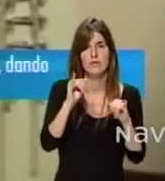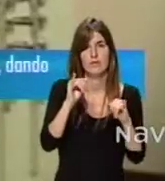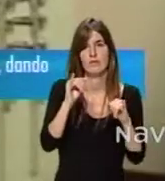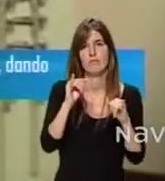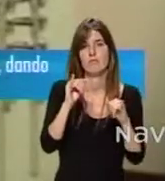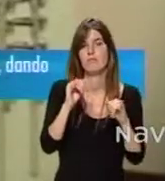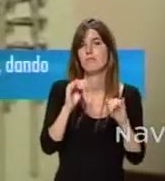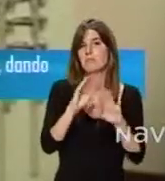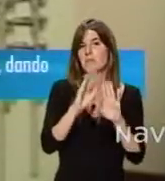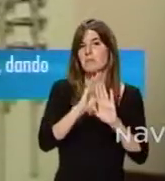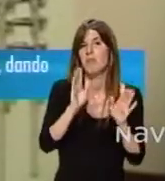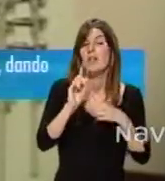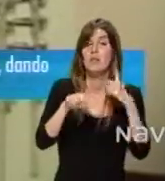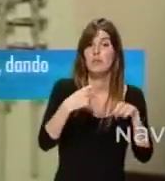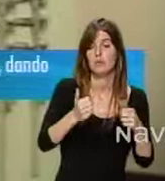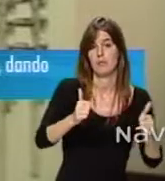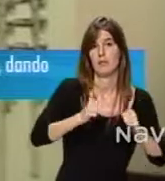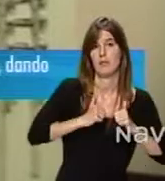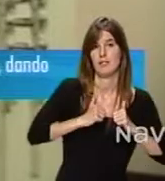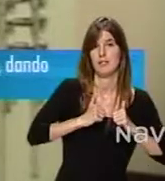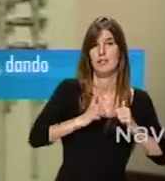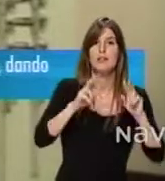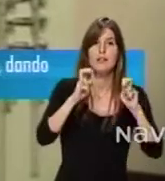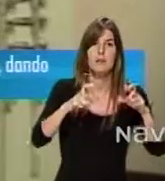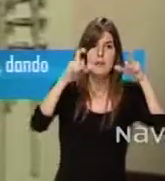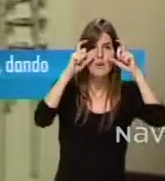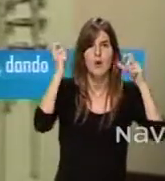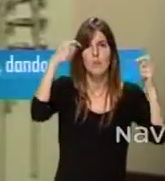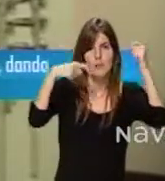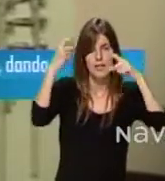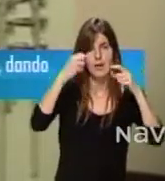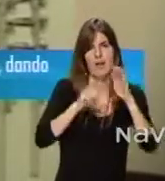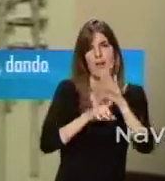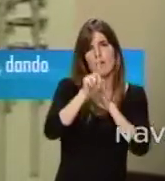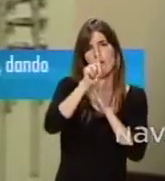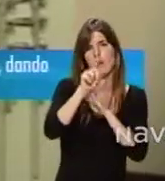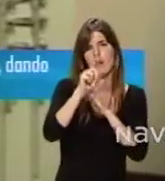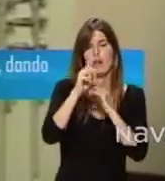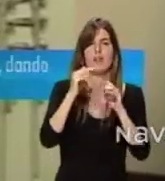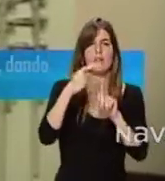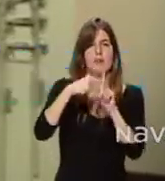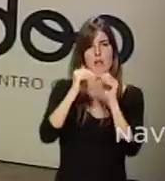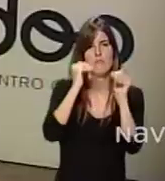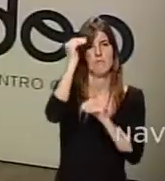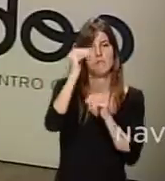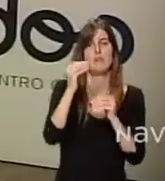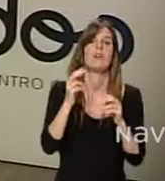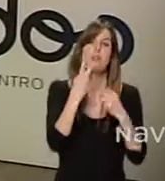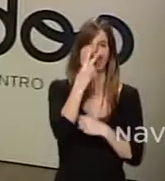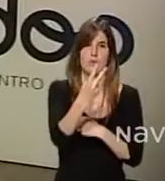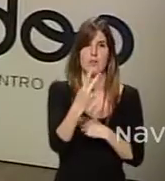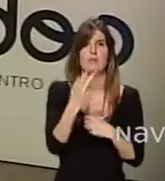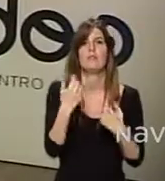universidad hice un máster de Optometría Clínica Avanzada en Madrid, que eran dos años. Al